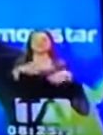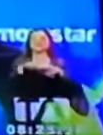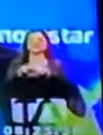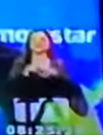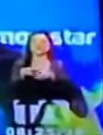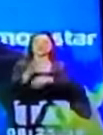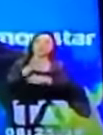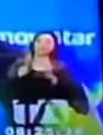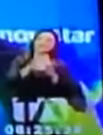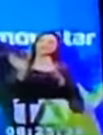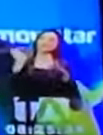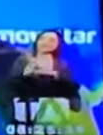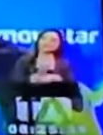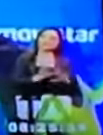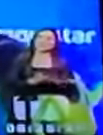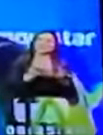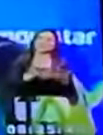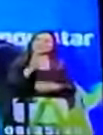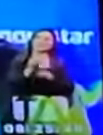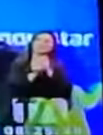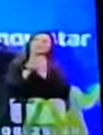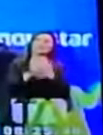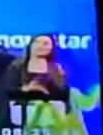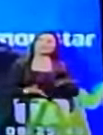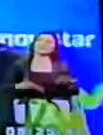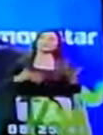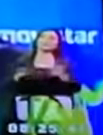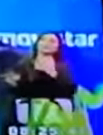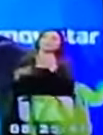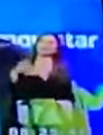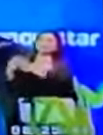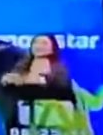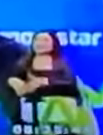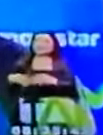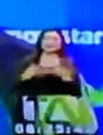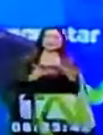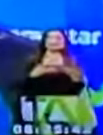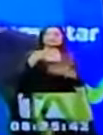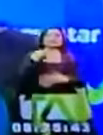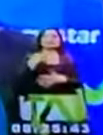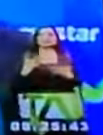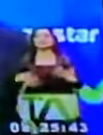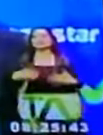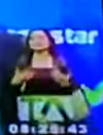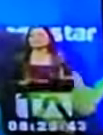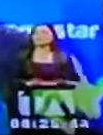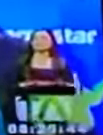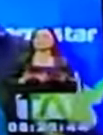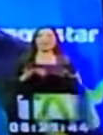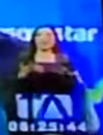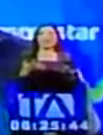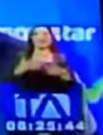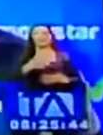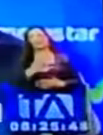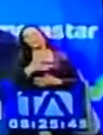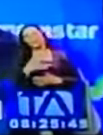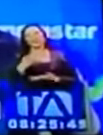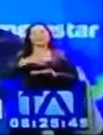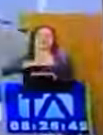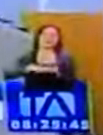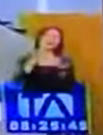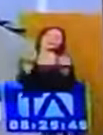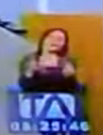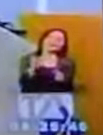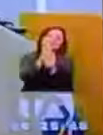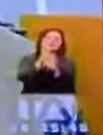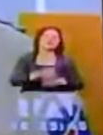Ecuador. La esperamos desde hace 3 años, terminó el Mundial y nos quedamos con las ganas de seguir recorriendo el país, de seguir compitiendo aquí.